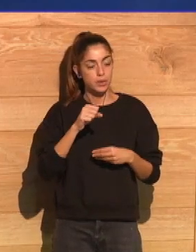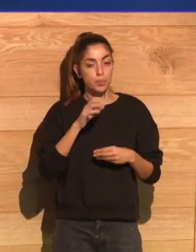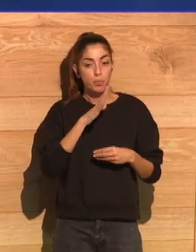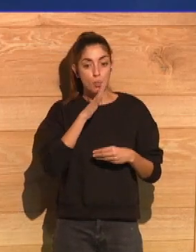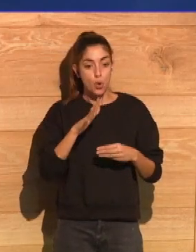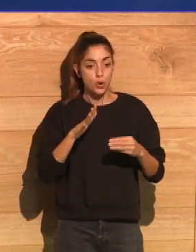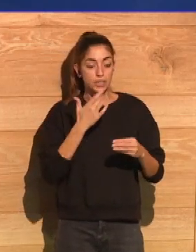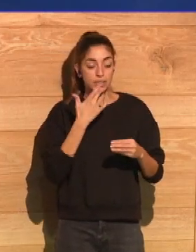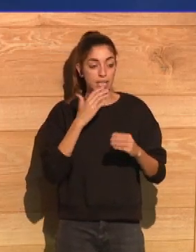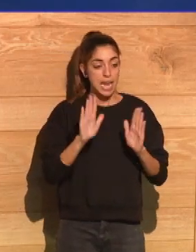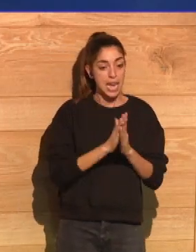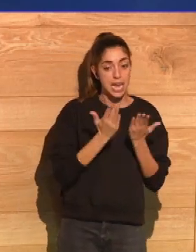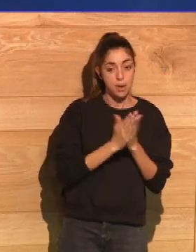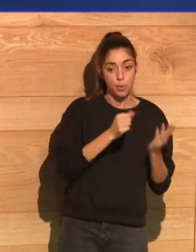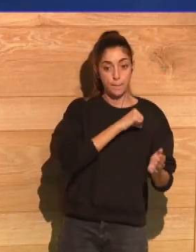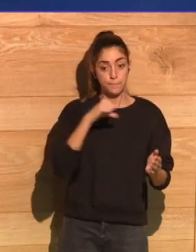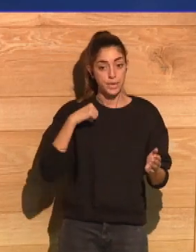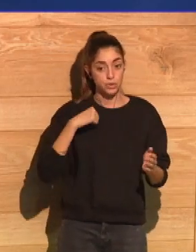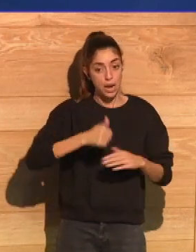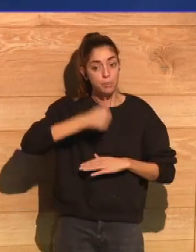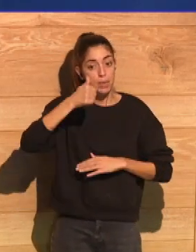universal consigue ser.